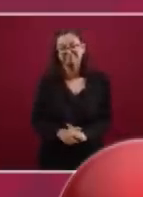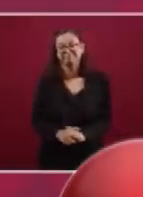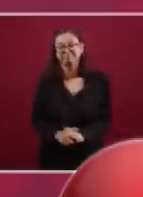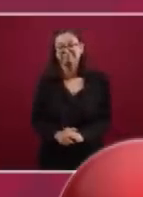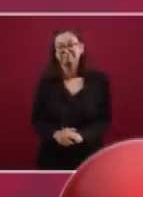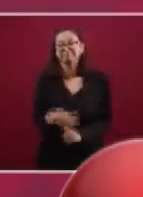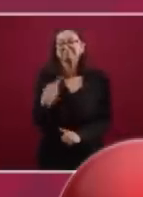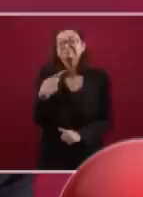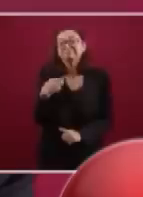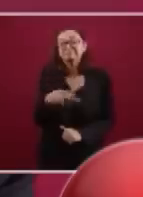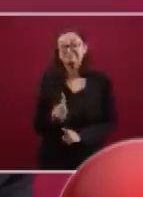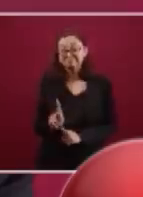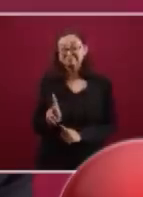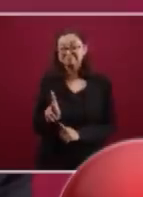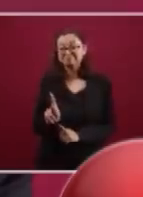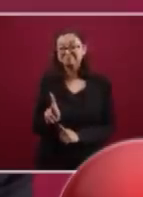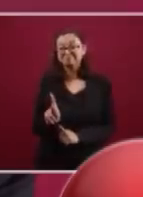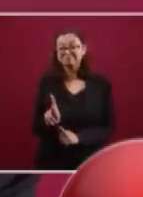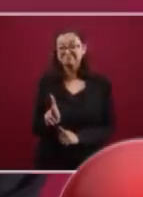pero